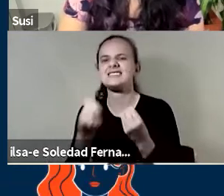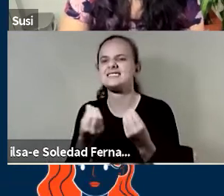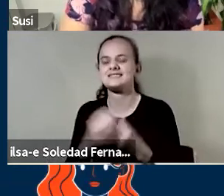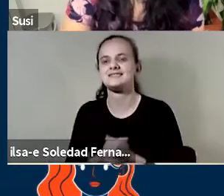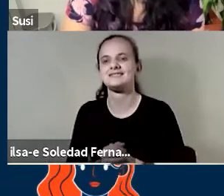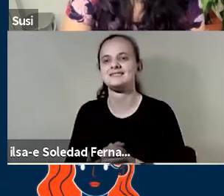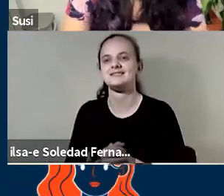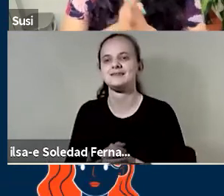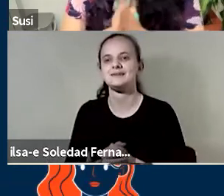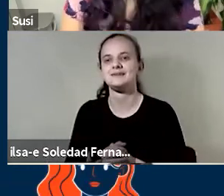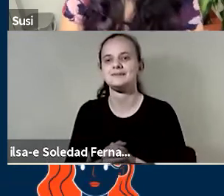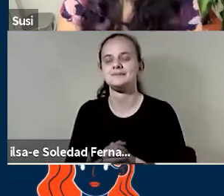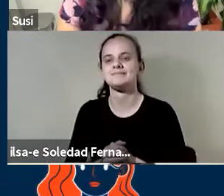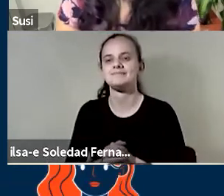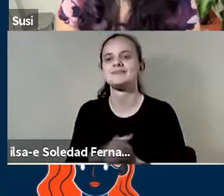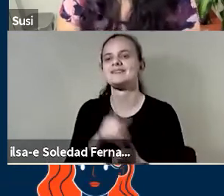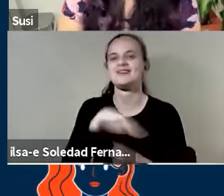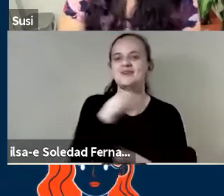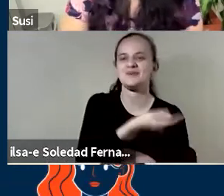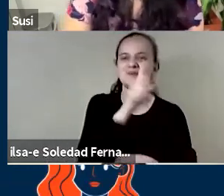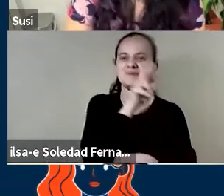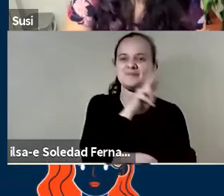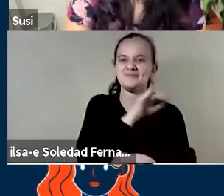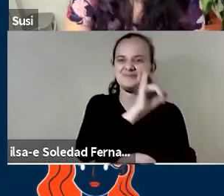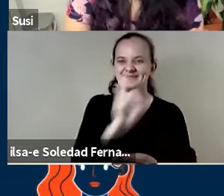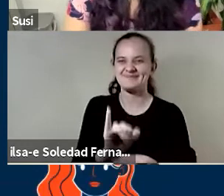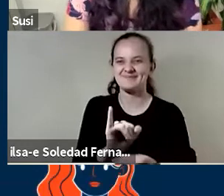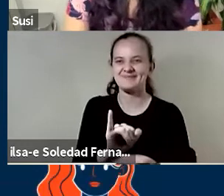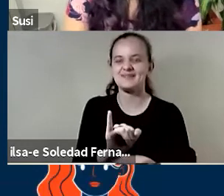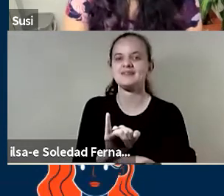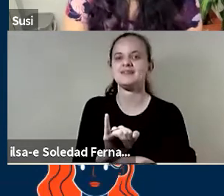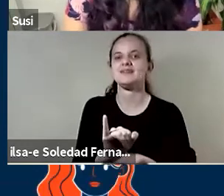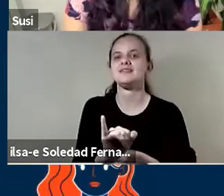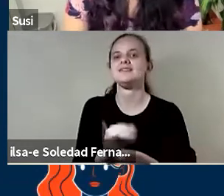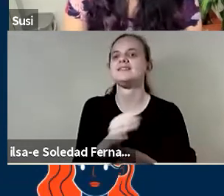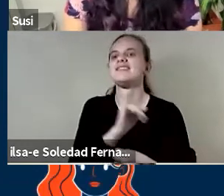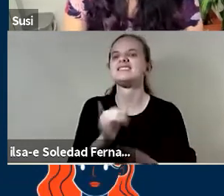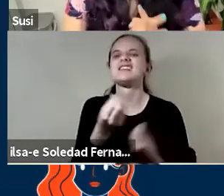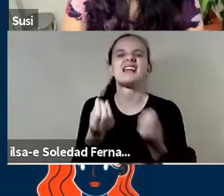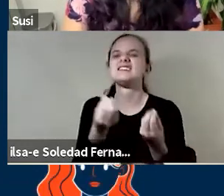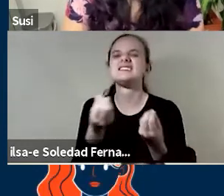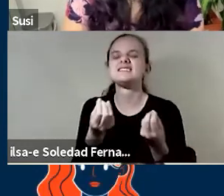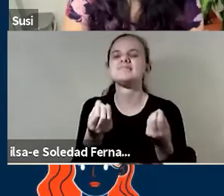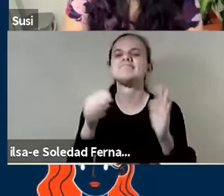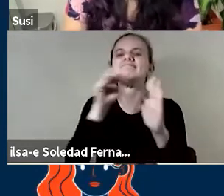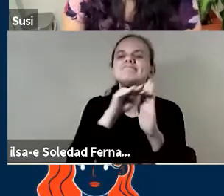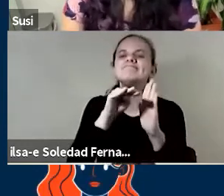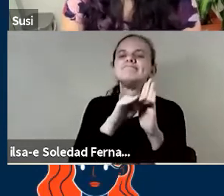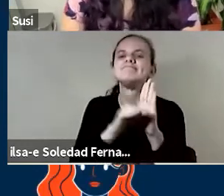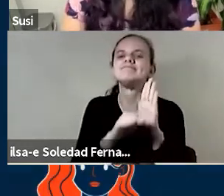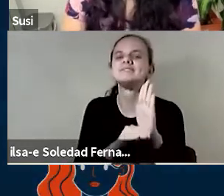Entonces, ¿qué son las WCAGs? Y ahí los dejo con la Pipi Márquez, que les va a estar contando más sobre qué son, pero básicamente